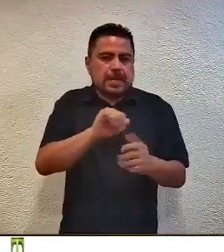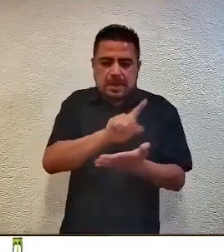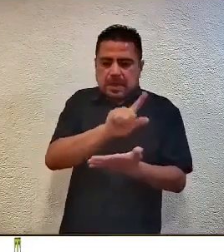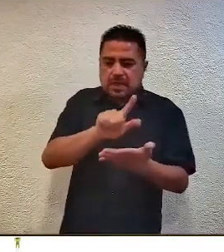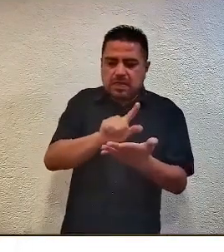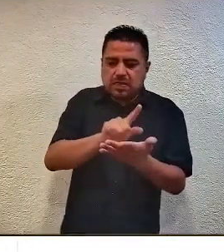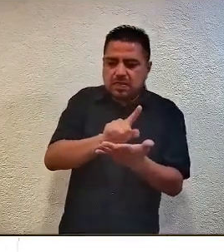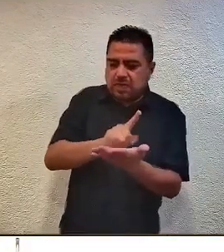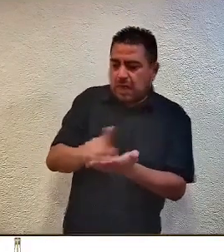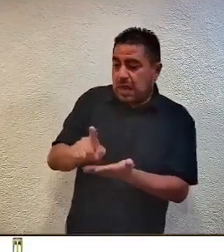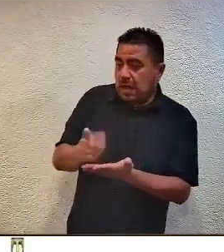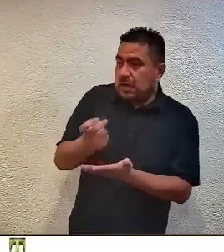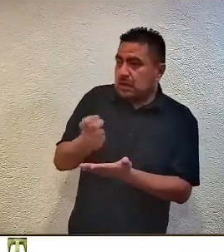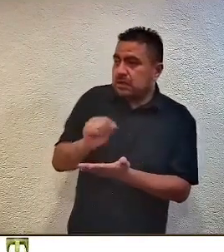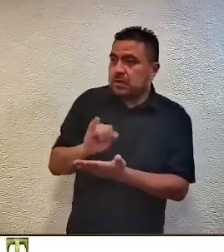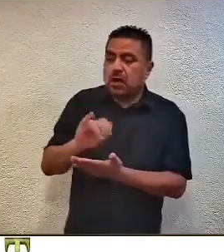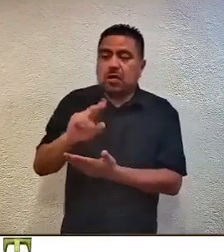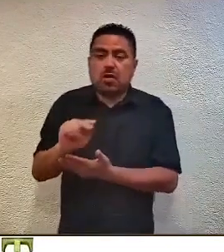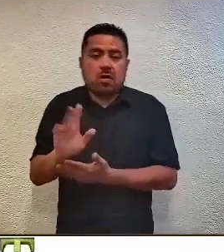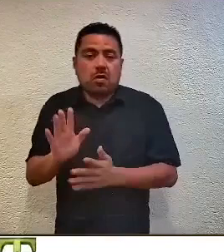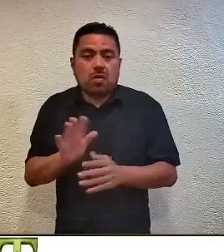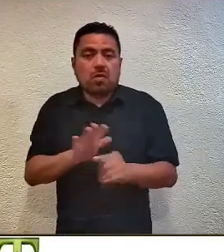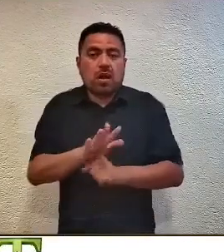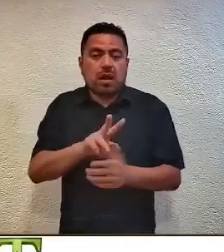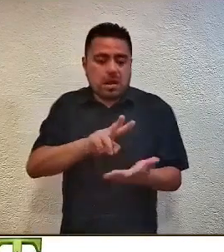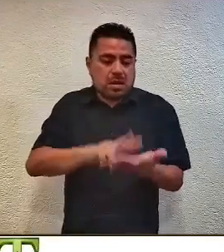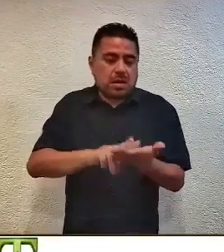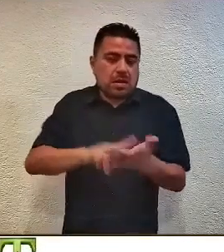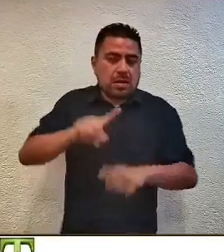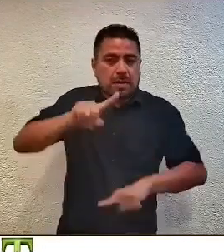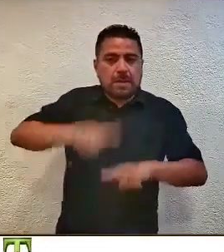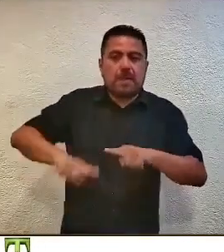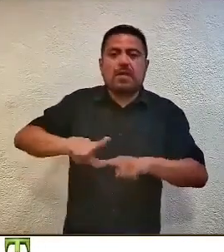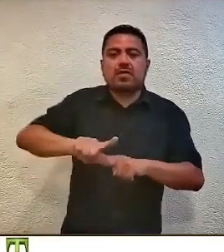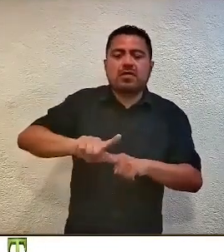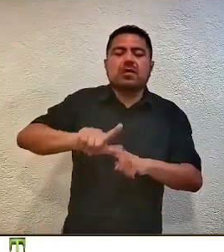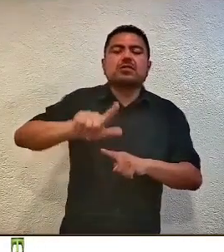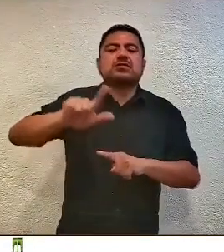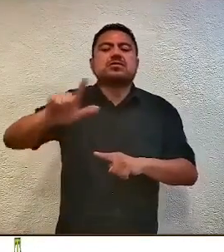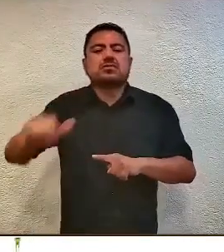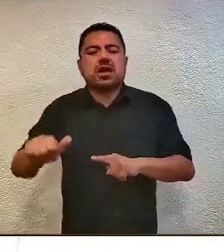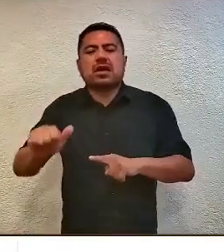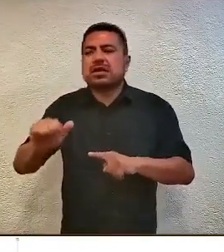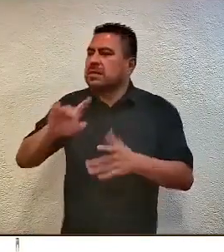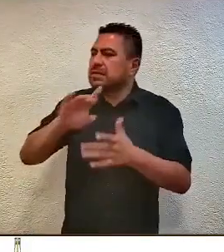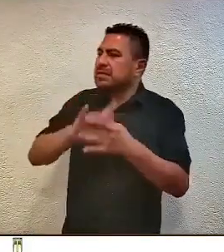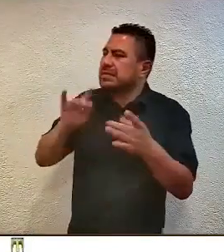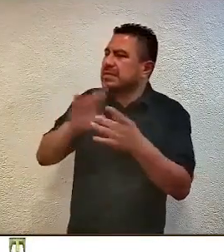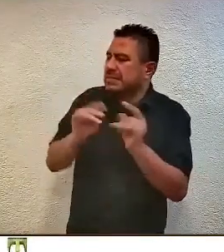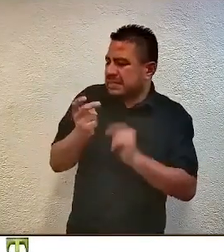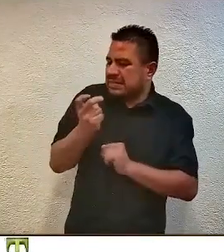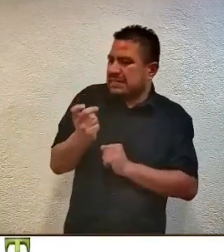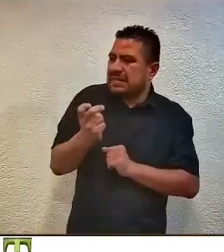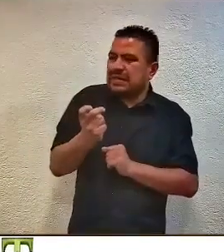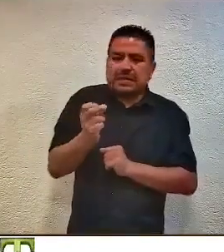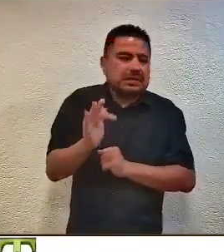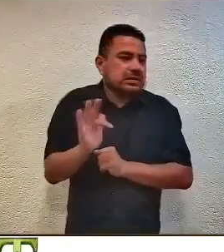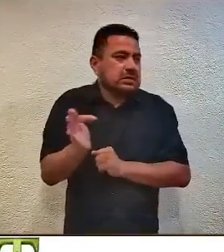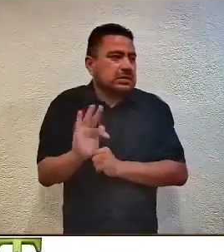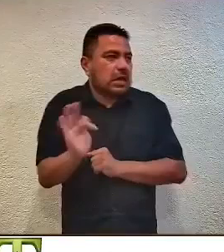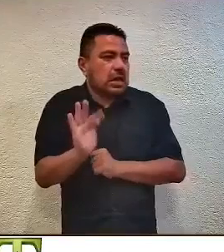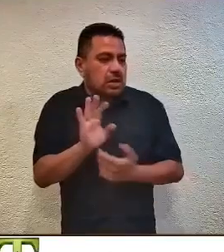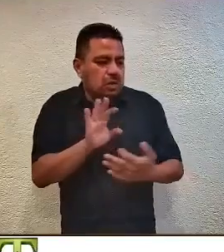o no. En todo caso, invalidarla y posteriormente precisar efectos que según